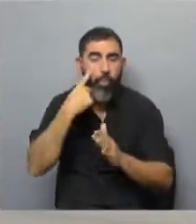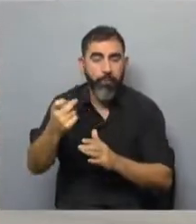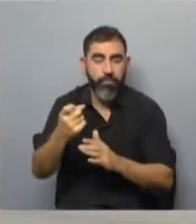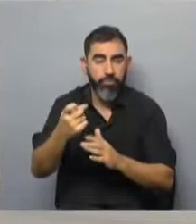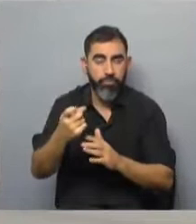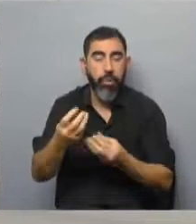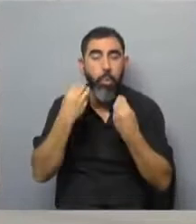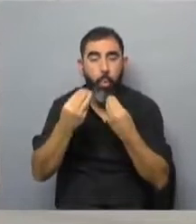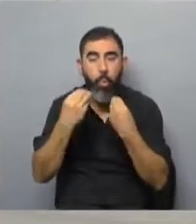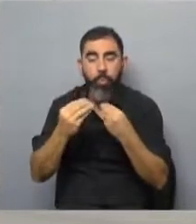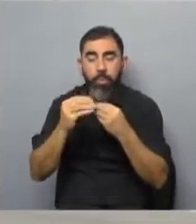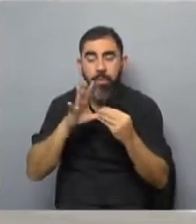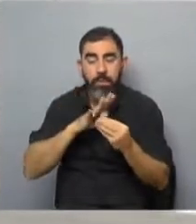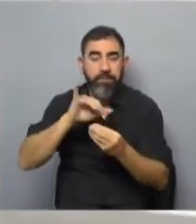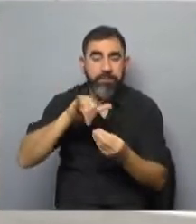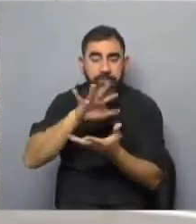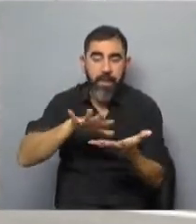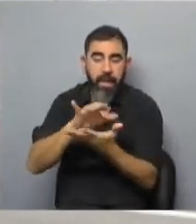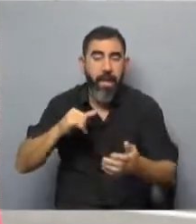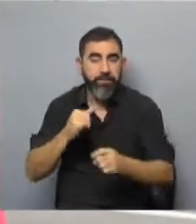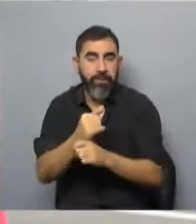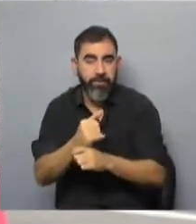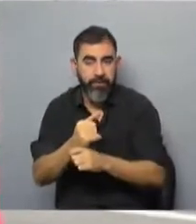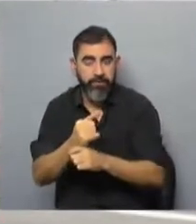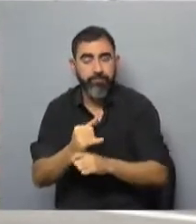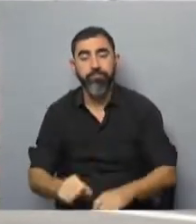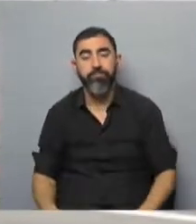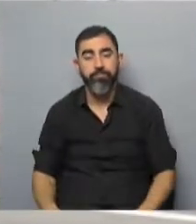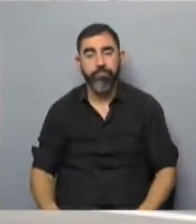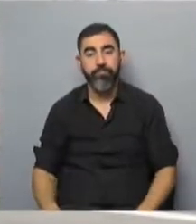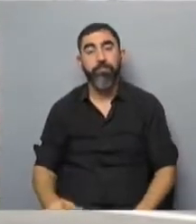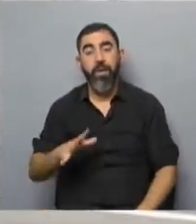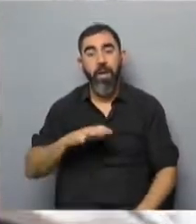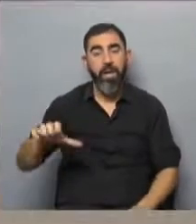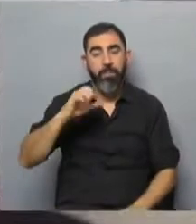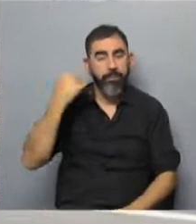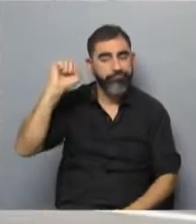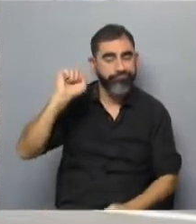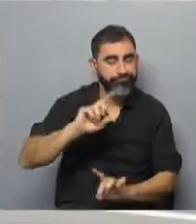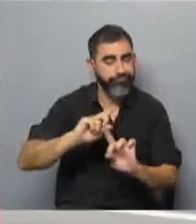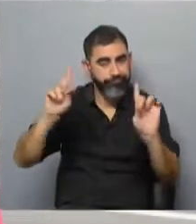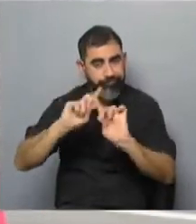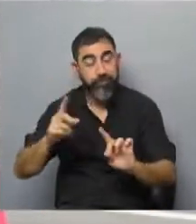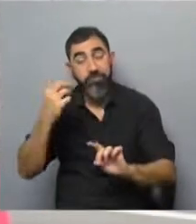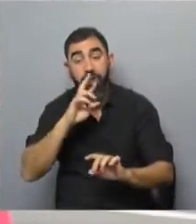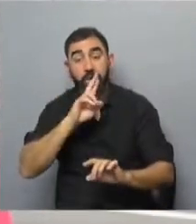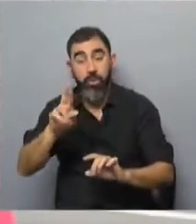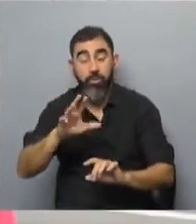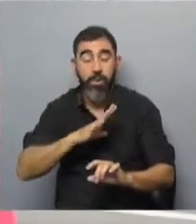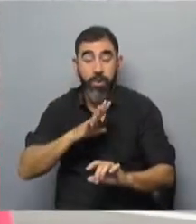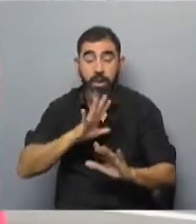y cómo se tiene que dar en el caso de un accidente. Hay empresas que no lo están cumpliendo y como resultado tenemos de